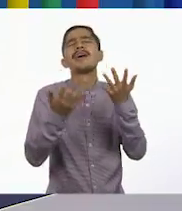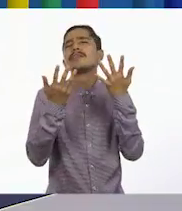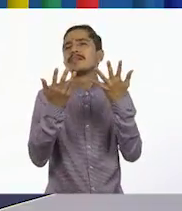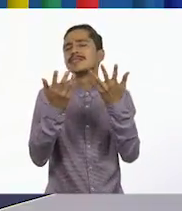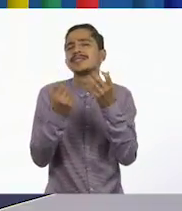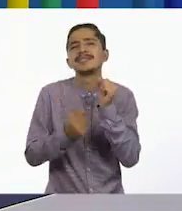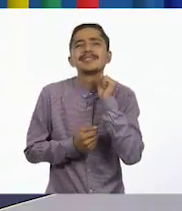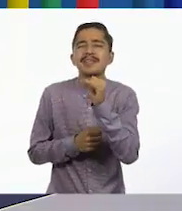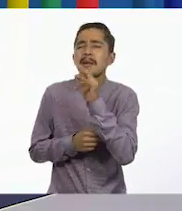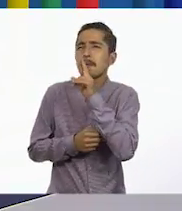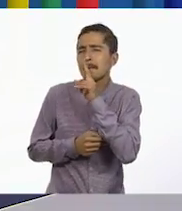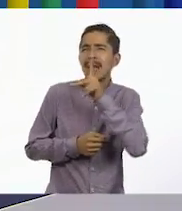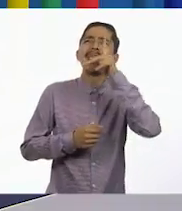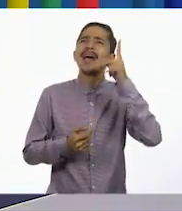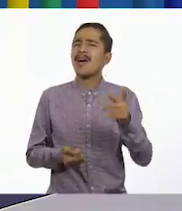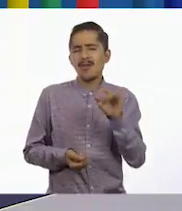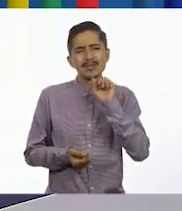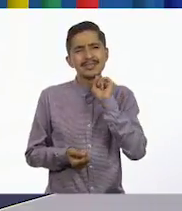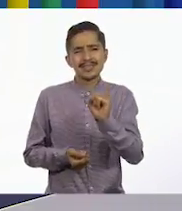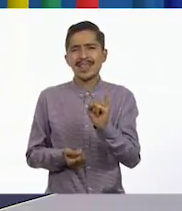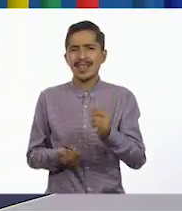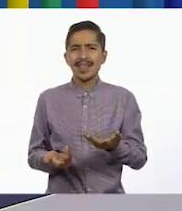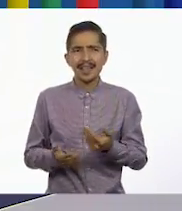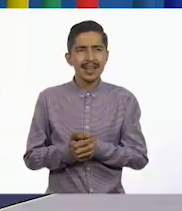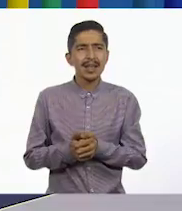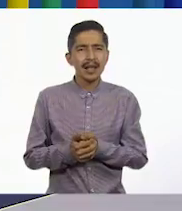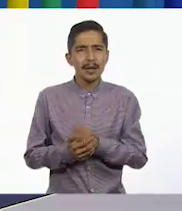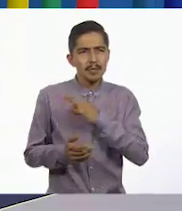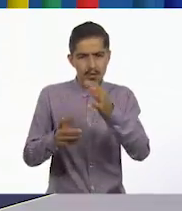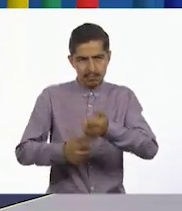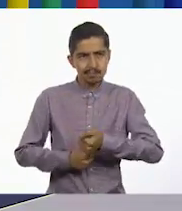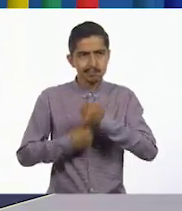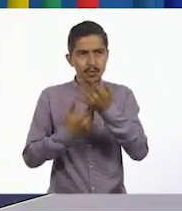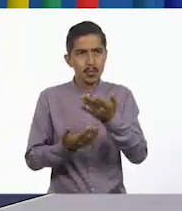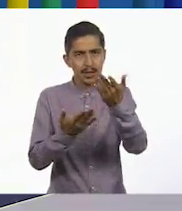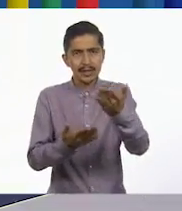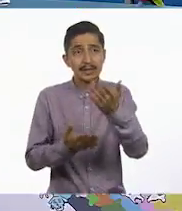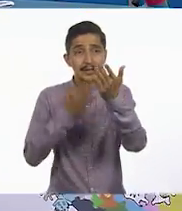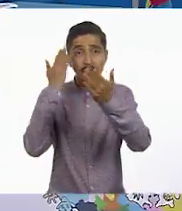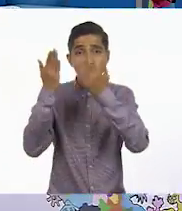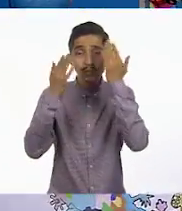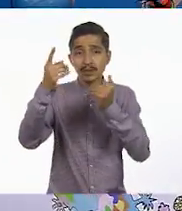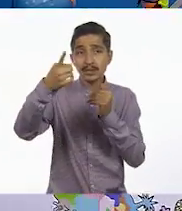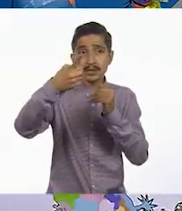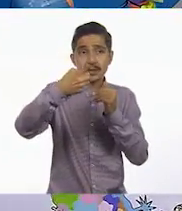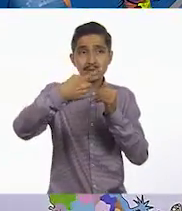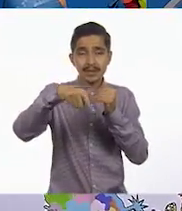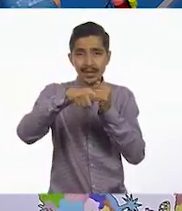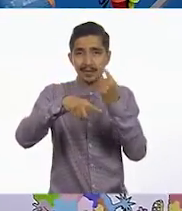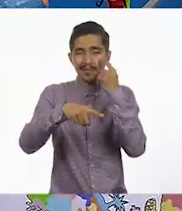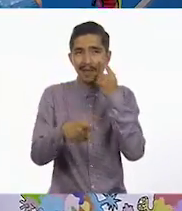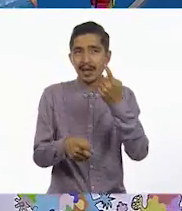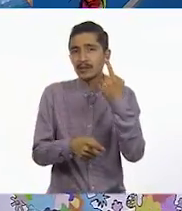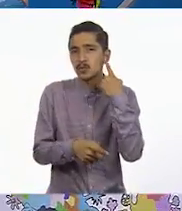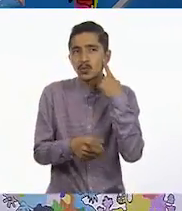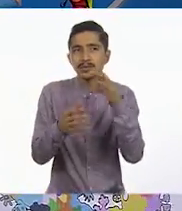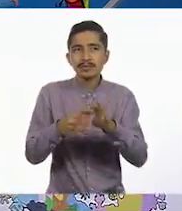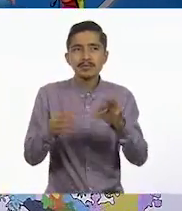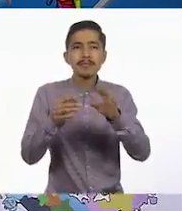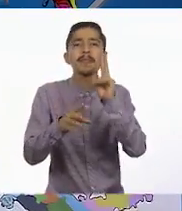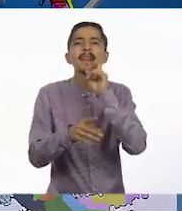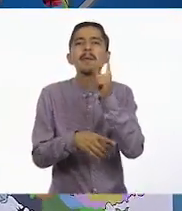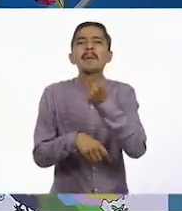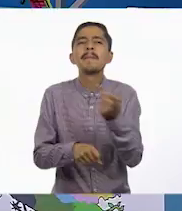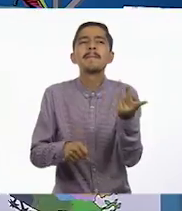que me pasaría en la vida. Pues por favor, Astrid, compártelos con nosotros, estudiantes en casa. Vamos a escuchar a Astrid. Vamos a ver qué